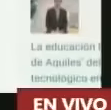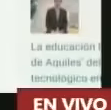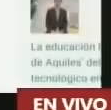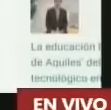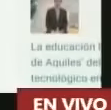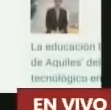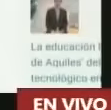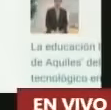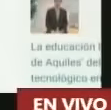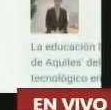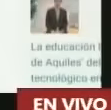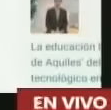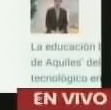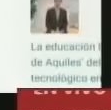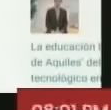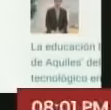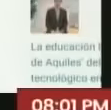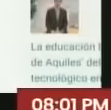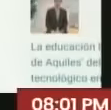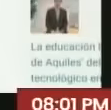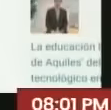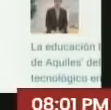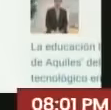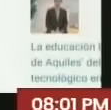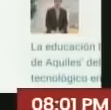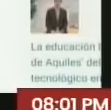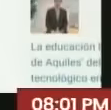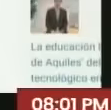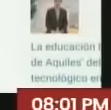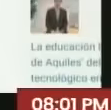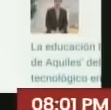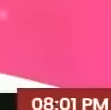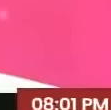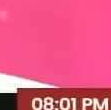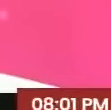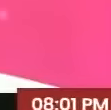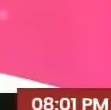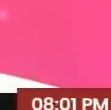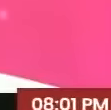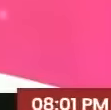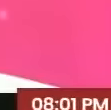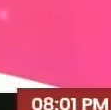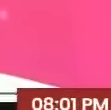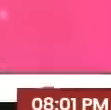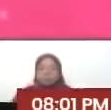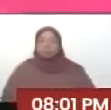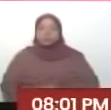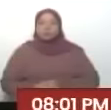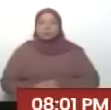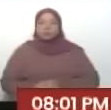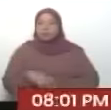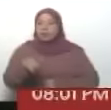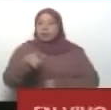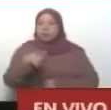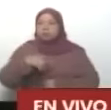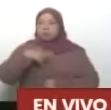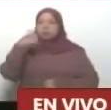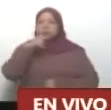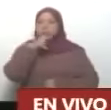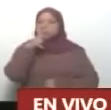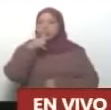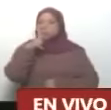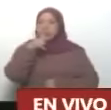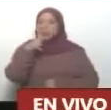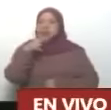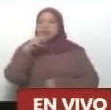de patrocinadores del terrorismo. Es una cosa inaudita, inaudita.